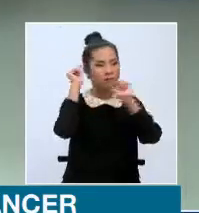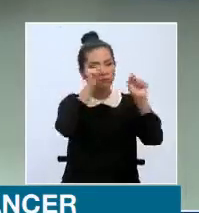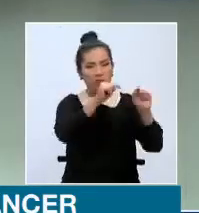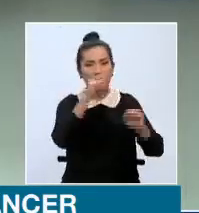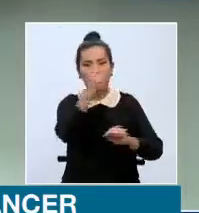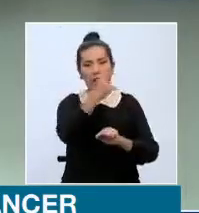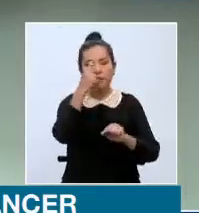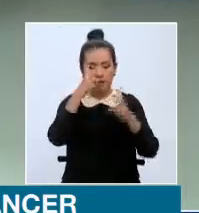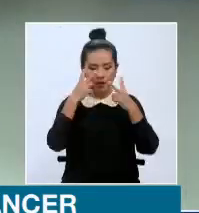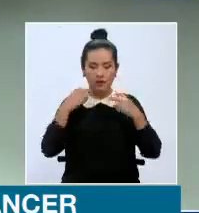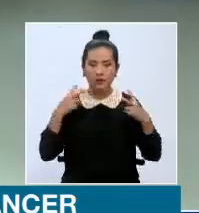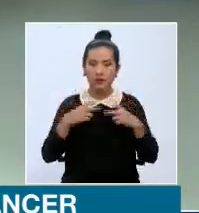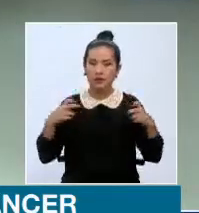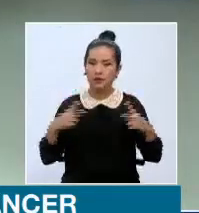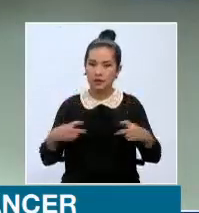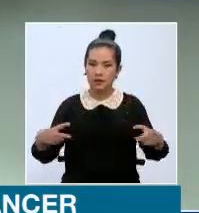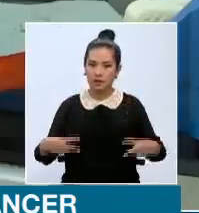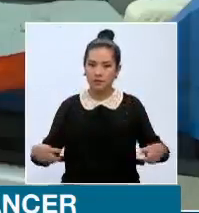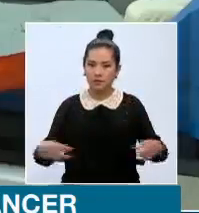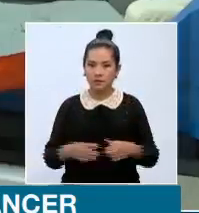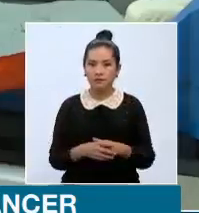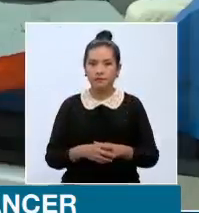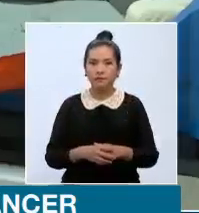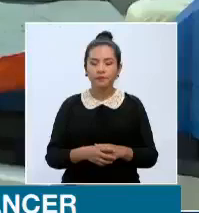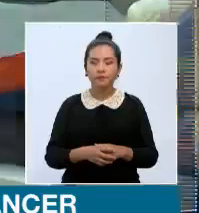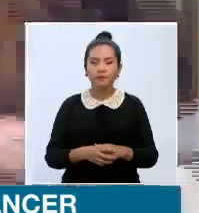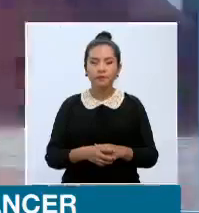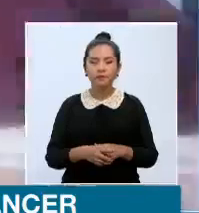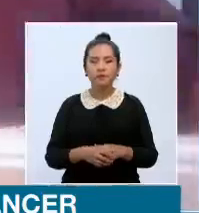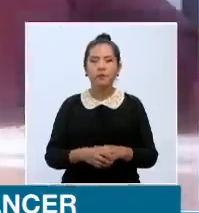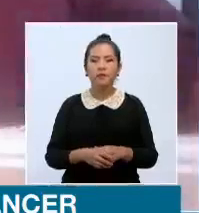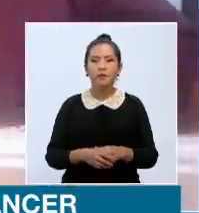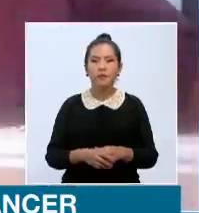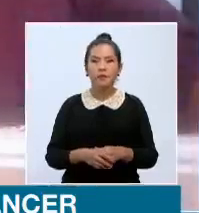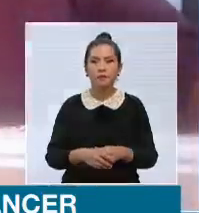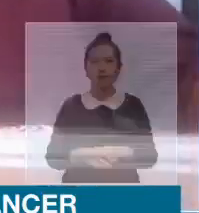este examen. Rosario, usted decía que era